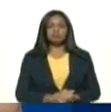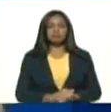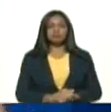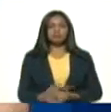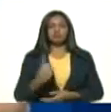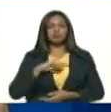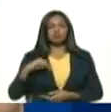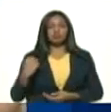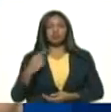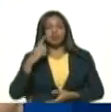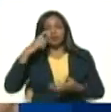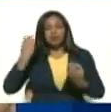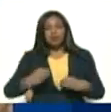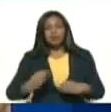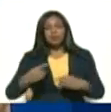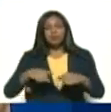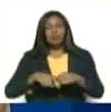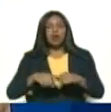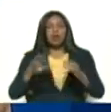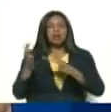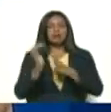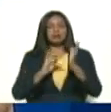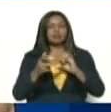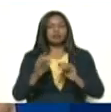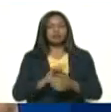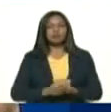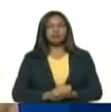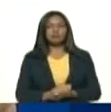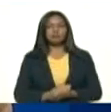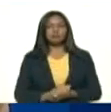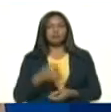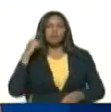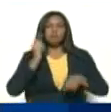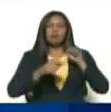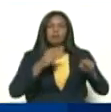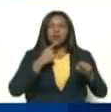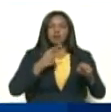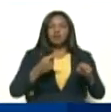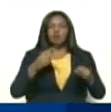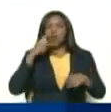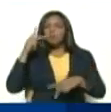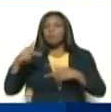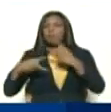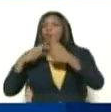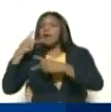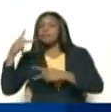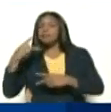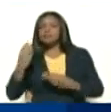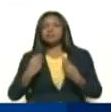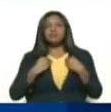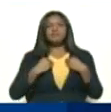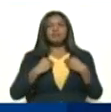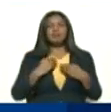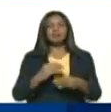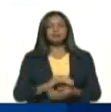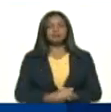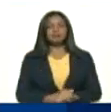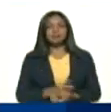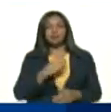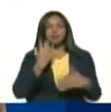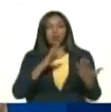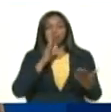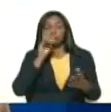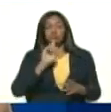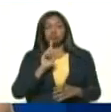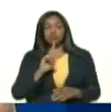nosotros los que creemos en Cristo estamos amenazados, como dijo un poeta, de vida, no de muerte, porque